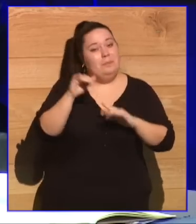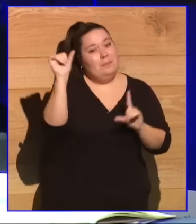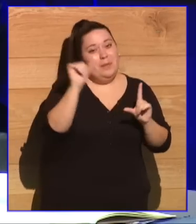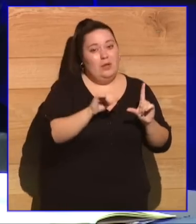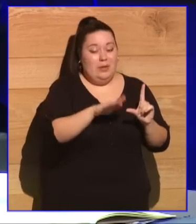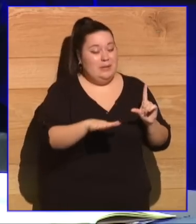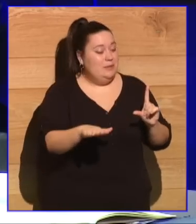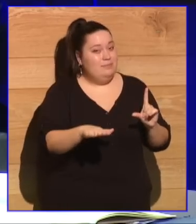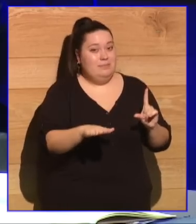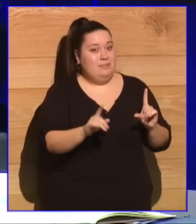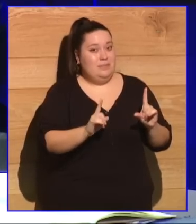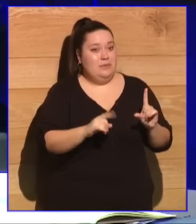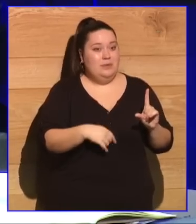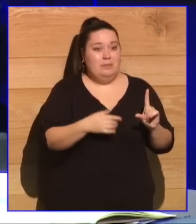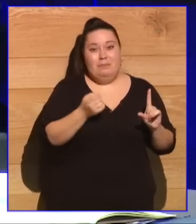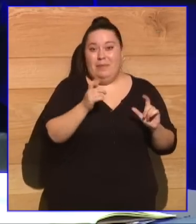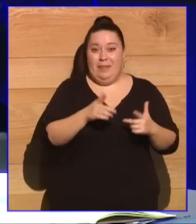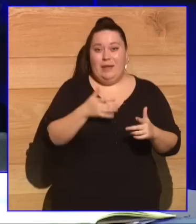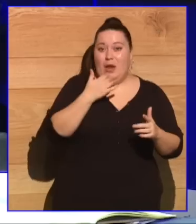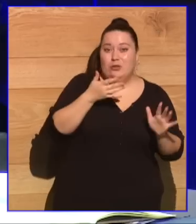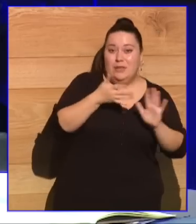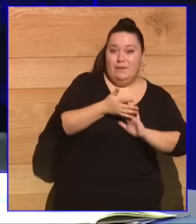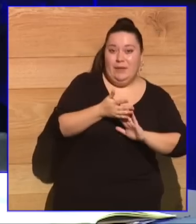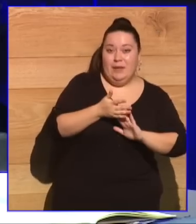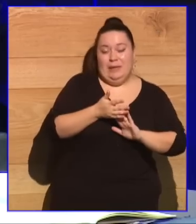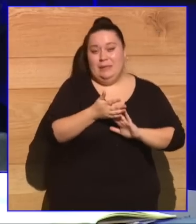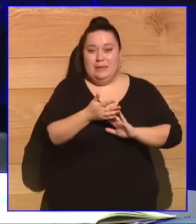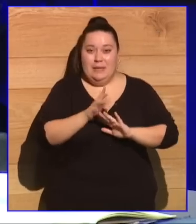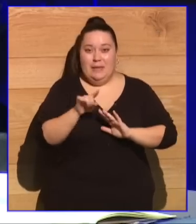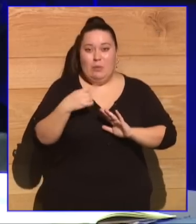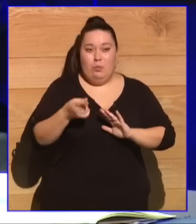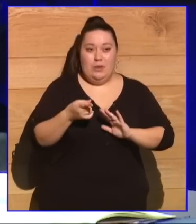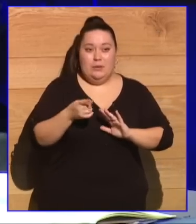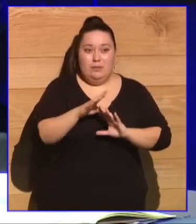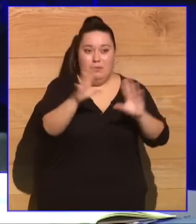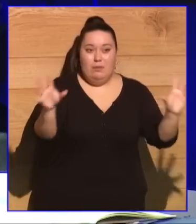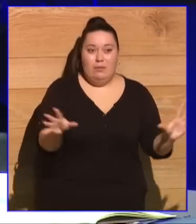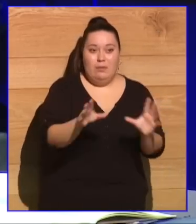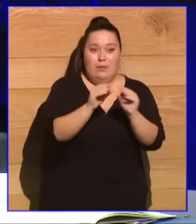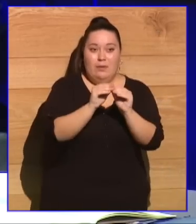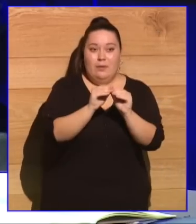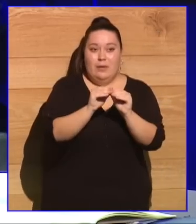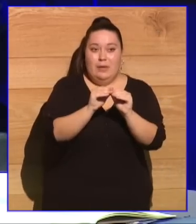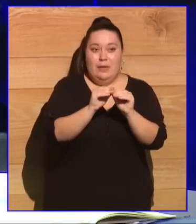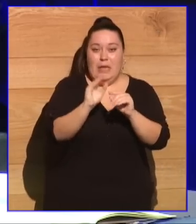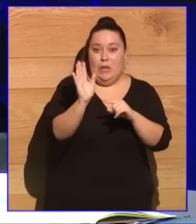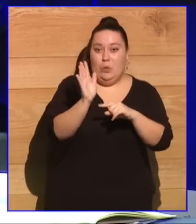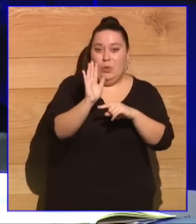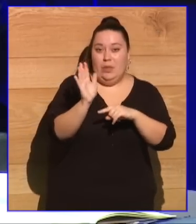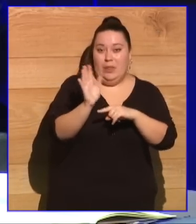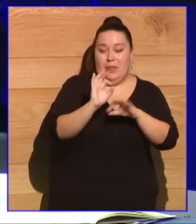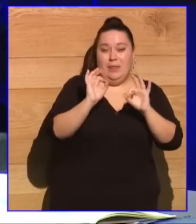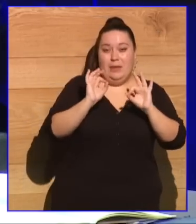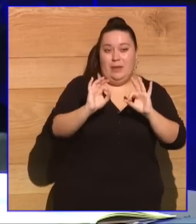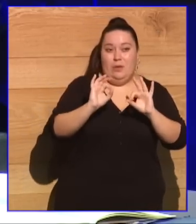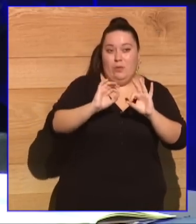va a hacer una película que por fin significa algo y va a tratar de aterrizar todo eso en un universo cinematográfico que